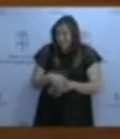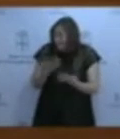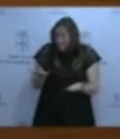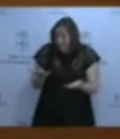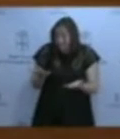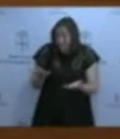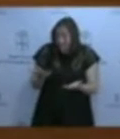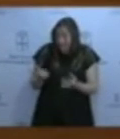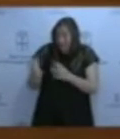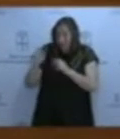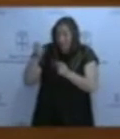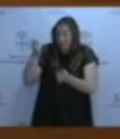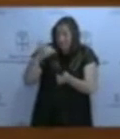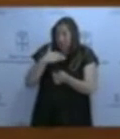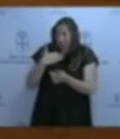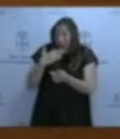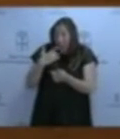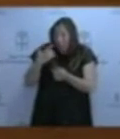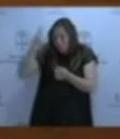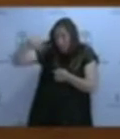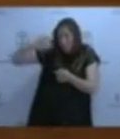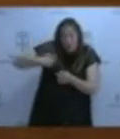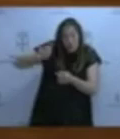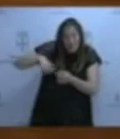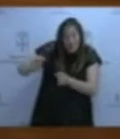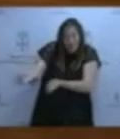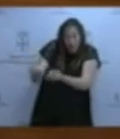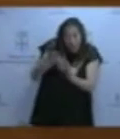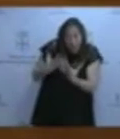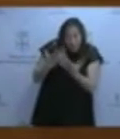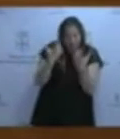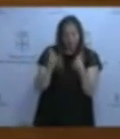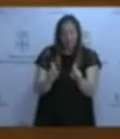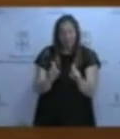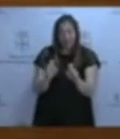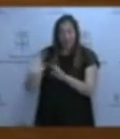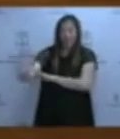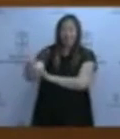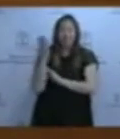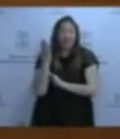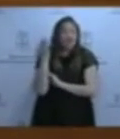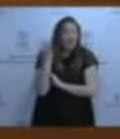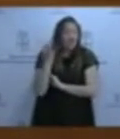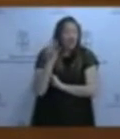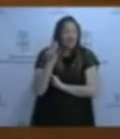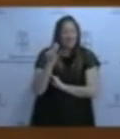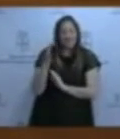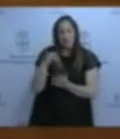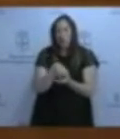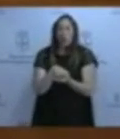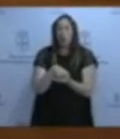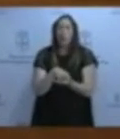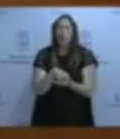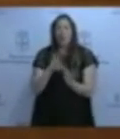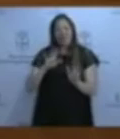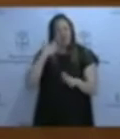Así que no nos vendan motos que ya son nuestras. Afortunadamente, lo que ustedes nos planteen lleva un falso dilema. non lle